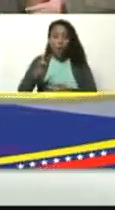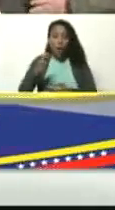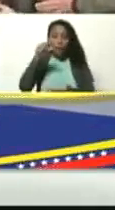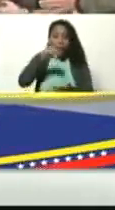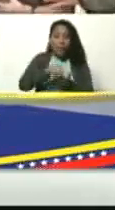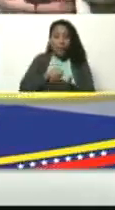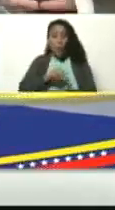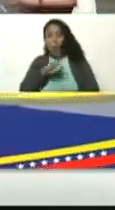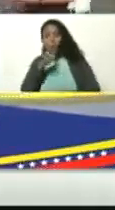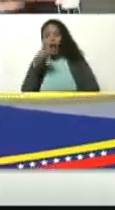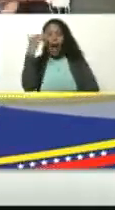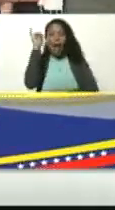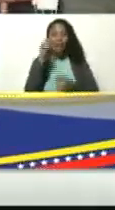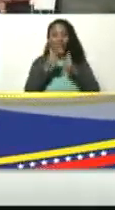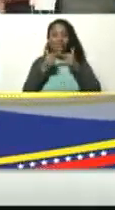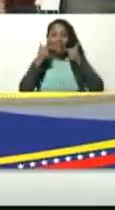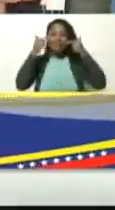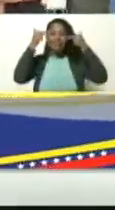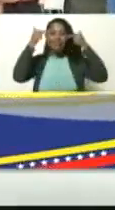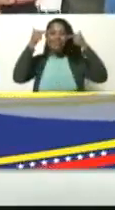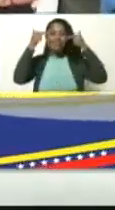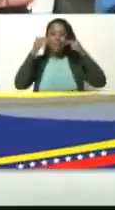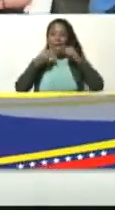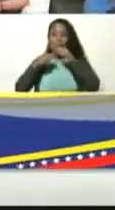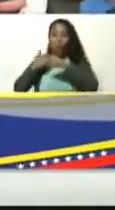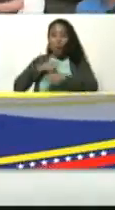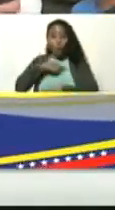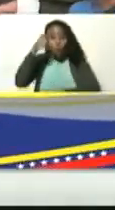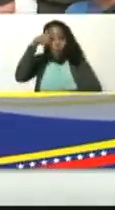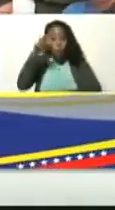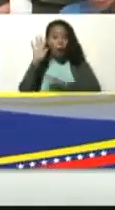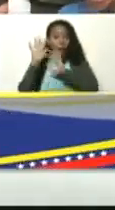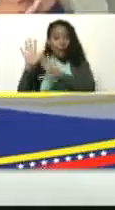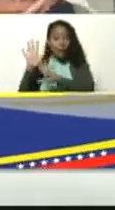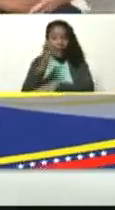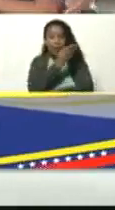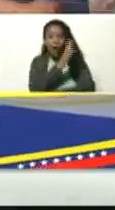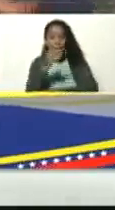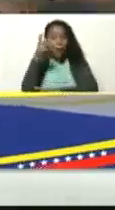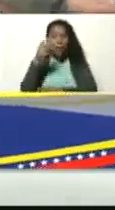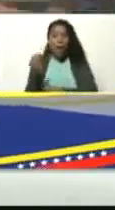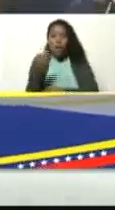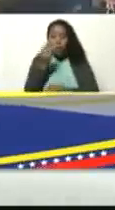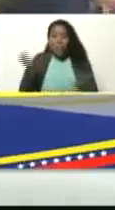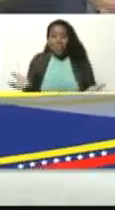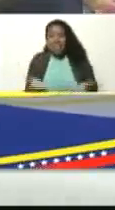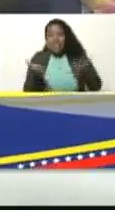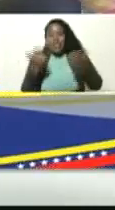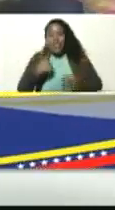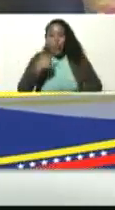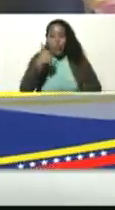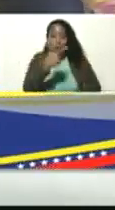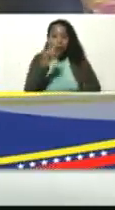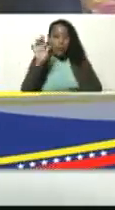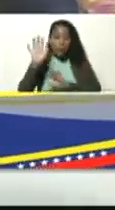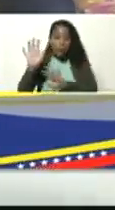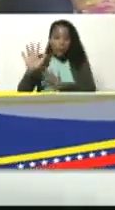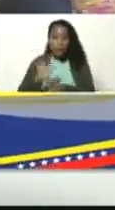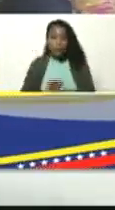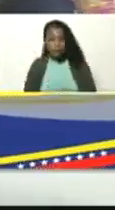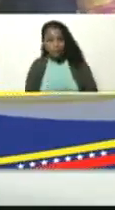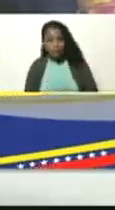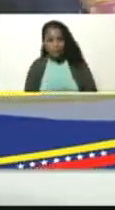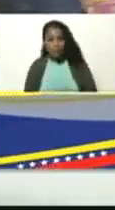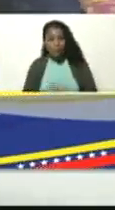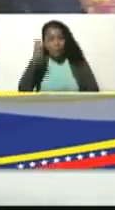la catástrofe tiene una sonrisa. Ese es nuestro pueblo Caribe, ese es el pueblo Come Candela, que digo yo, somos Come Candela.